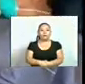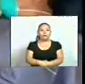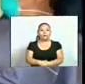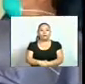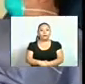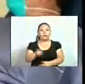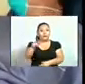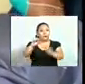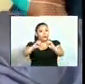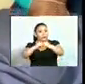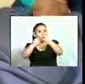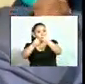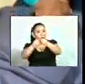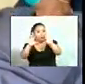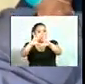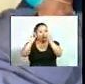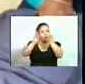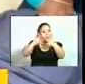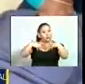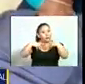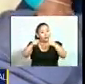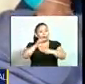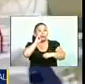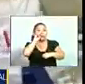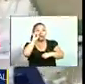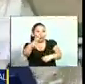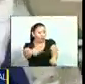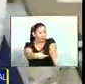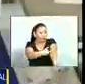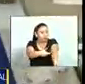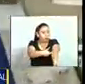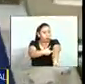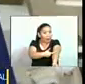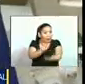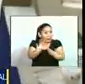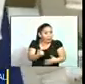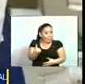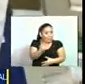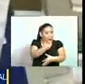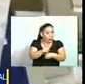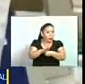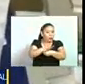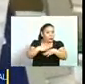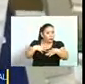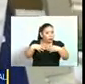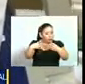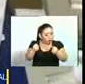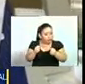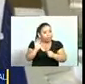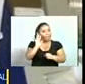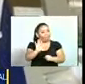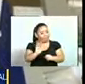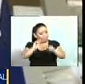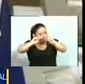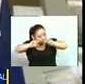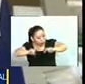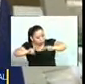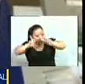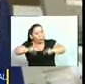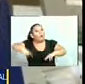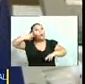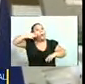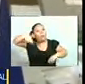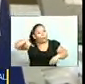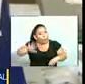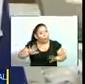La Organización Mundial de la Salud informó que el uso de plasma sanguíneo para tratar a pacientes con COVID-19 aún es un tratamiento experimental.